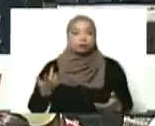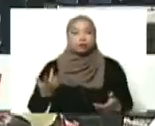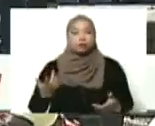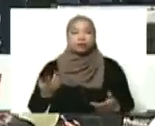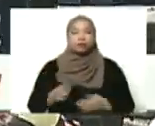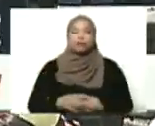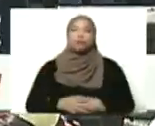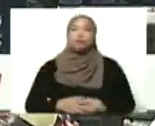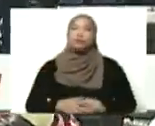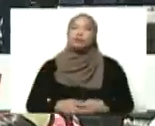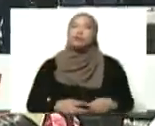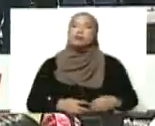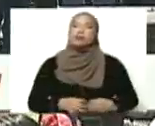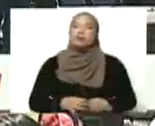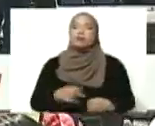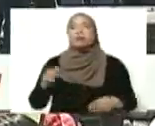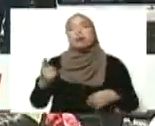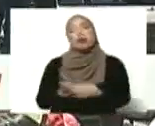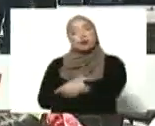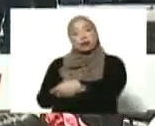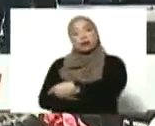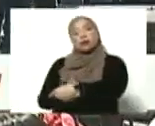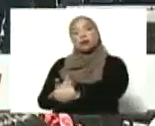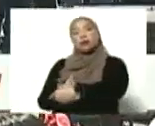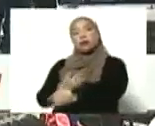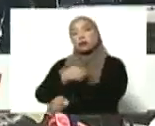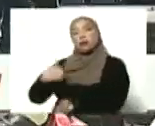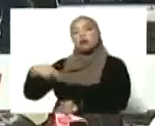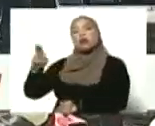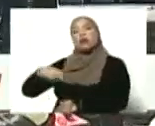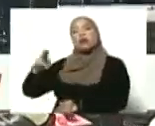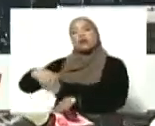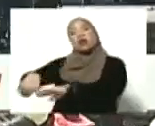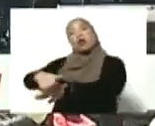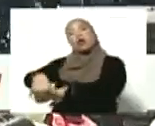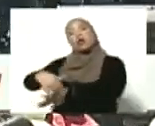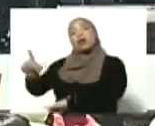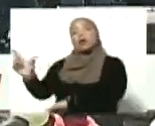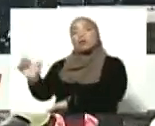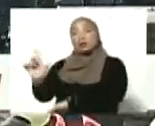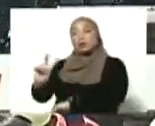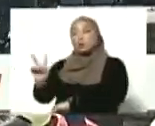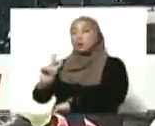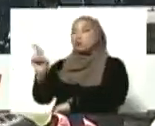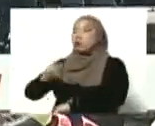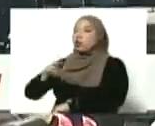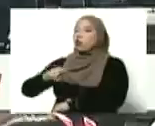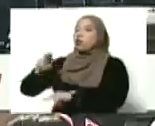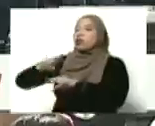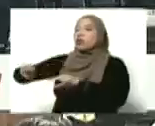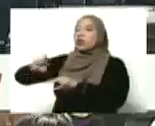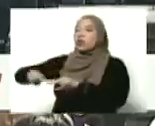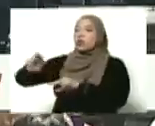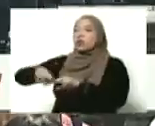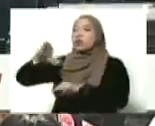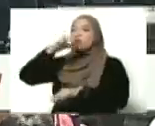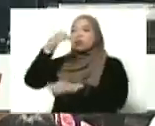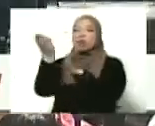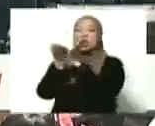León, hermano, que no debe quedar en ninguna calle de Venezuela ningún niño que no